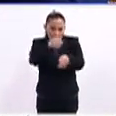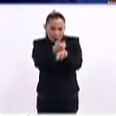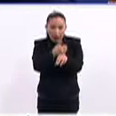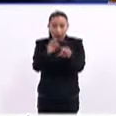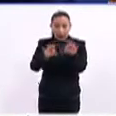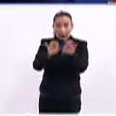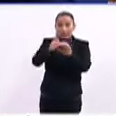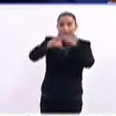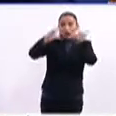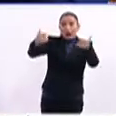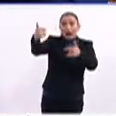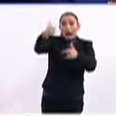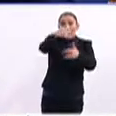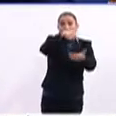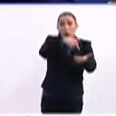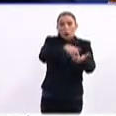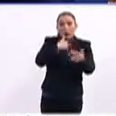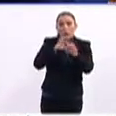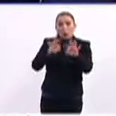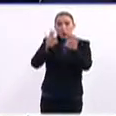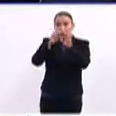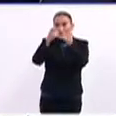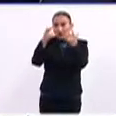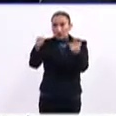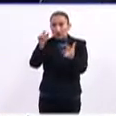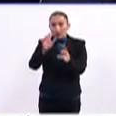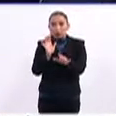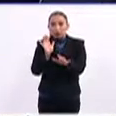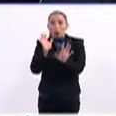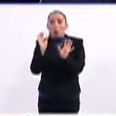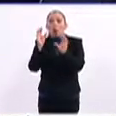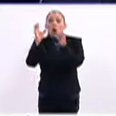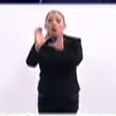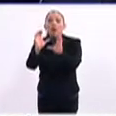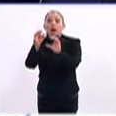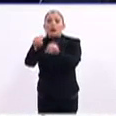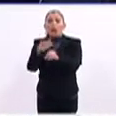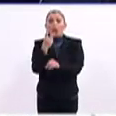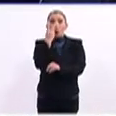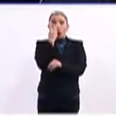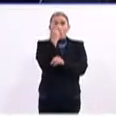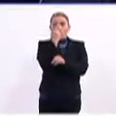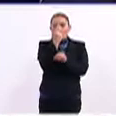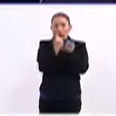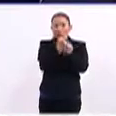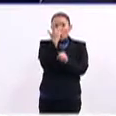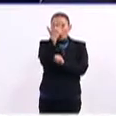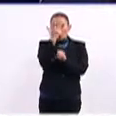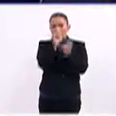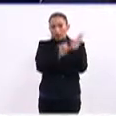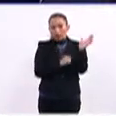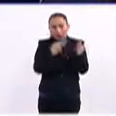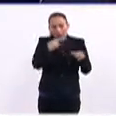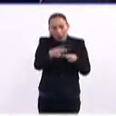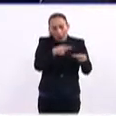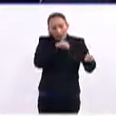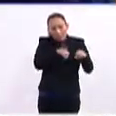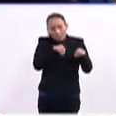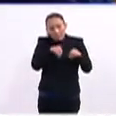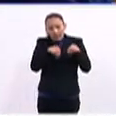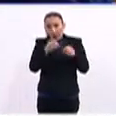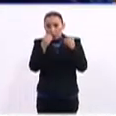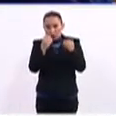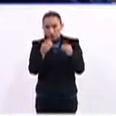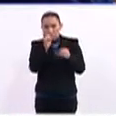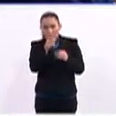la importancia histórica de cada uno de esos espacios, y 1 año, 8 meses de ejecución, porque muchas